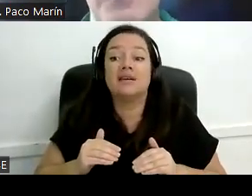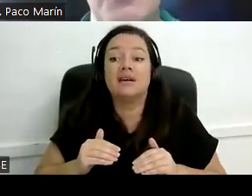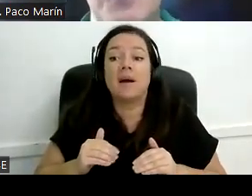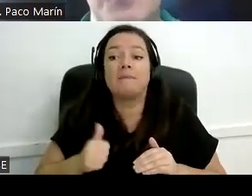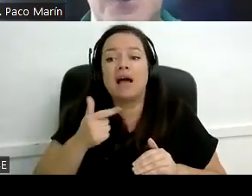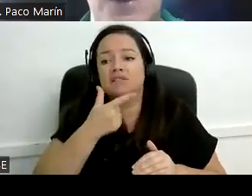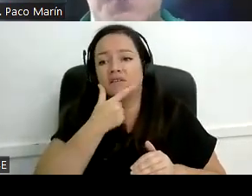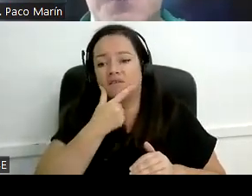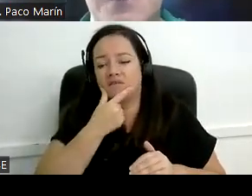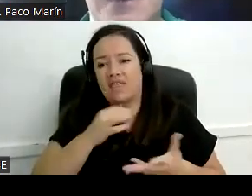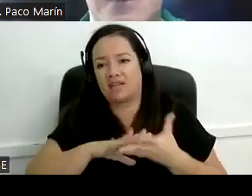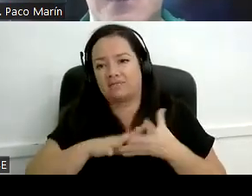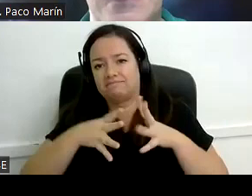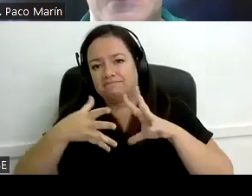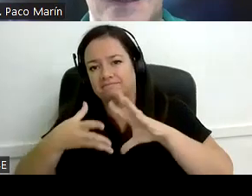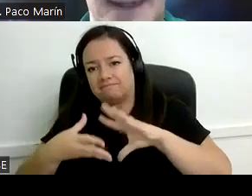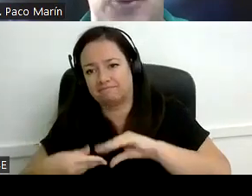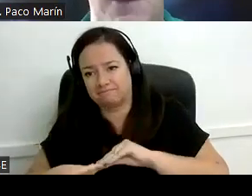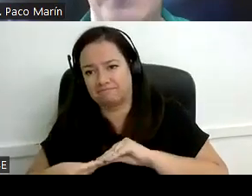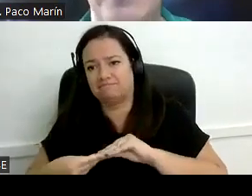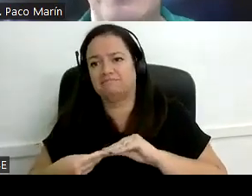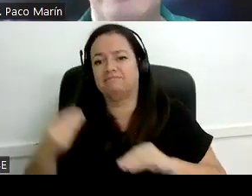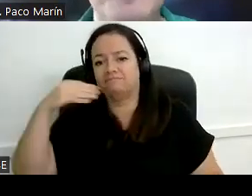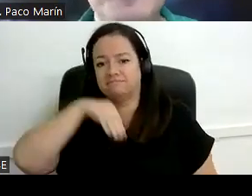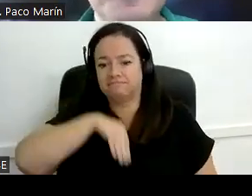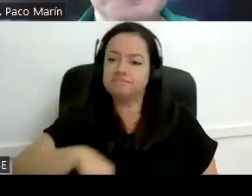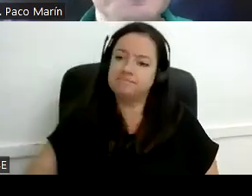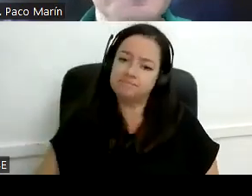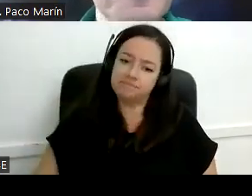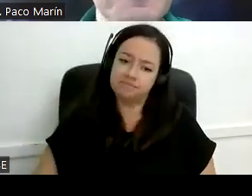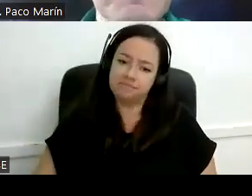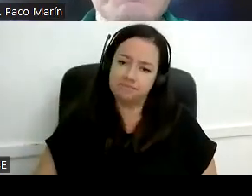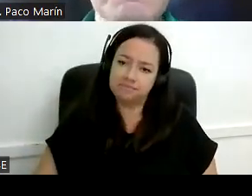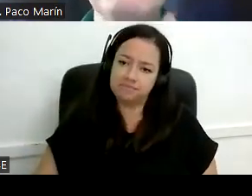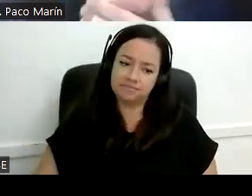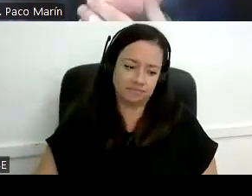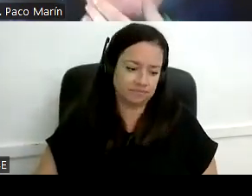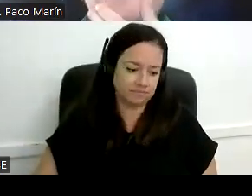tolere más adecuadamente la nueva ingesta.